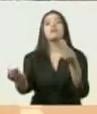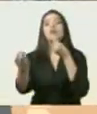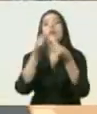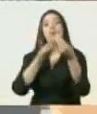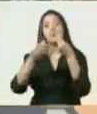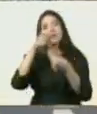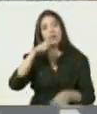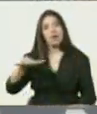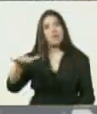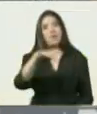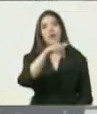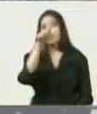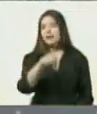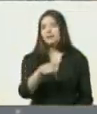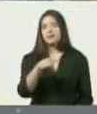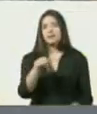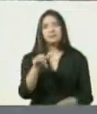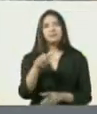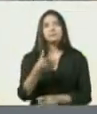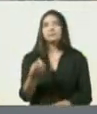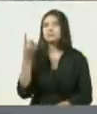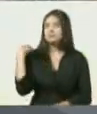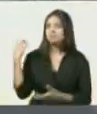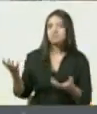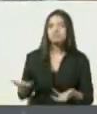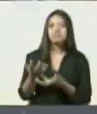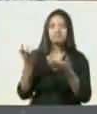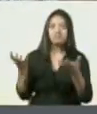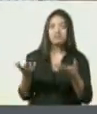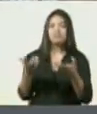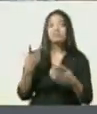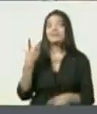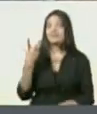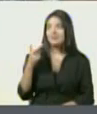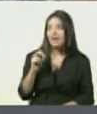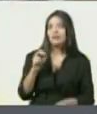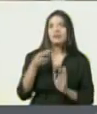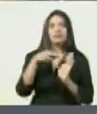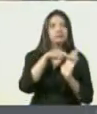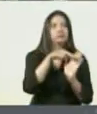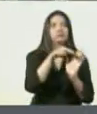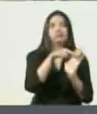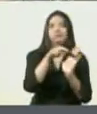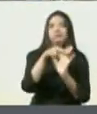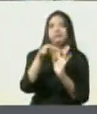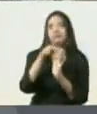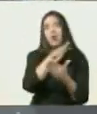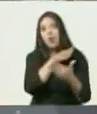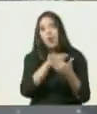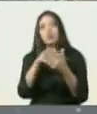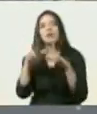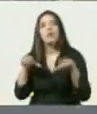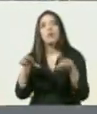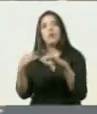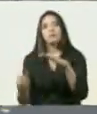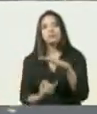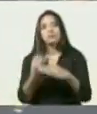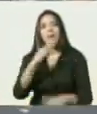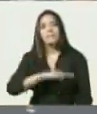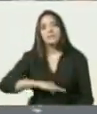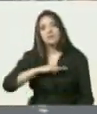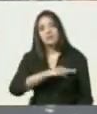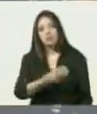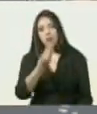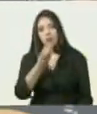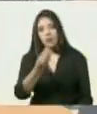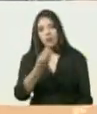pueblo. Esta acción terrorista del día de ayer se suma a otras 30 acciones que han hecho contra instalaciones de la Misión de Alimentación,